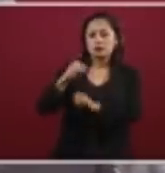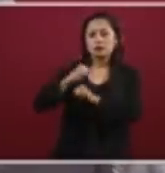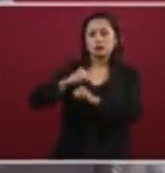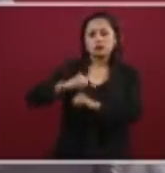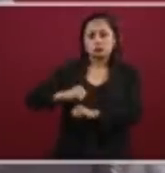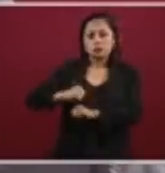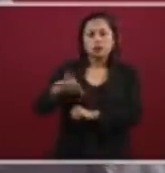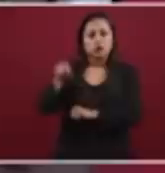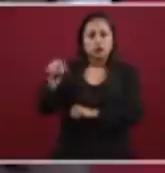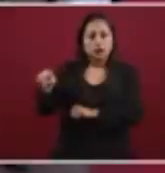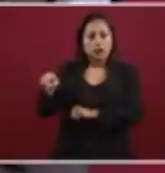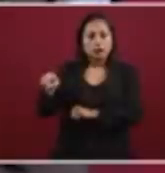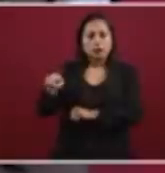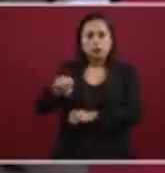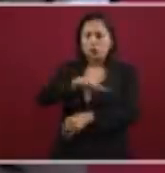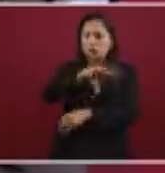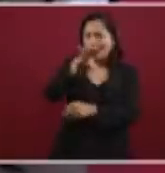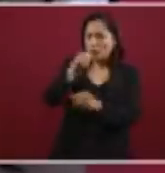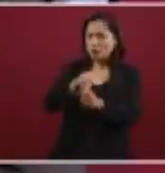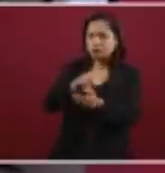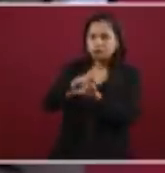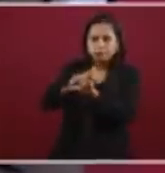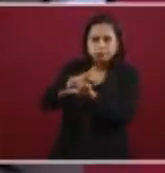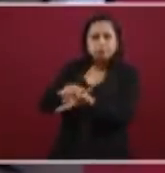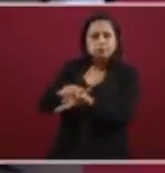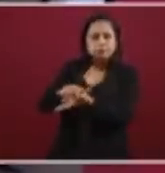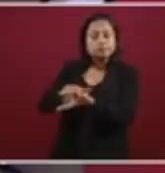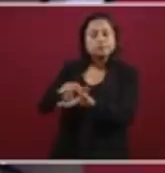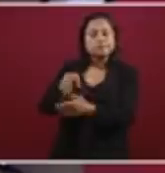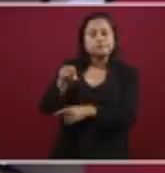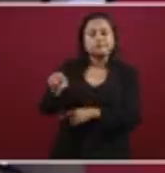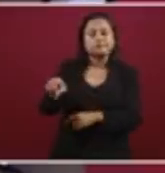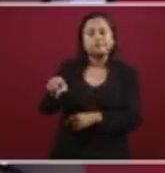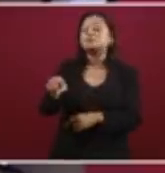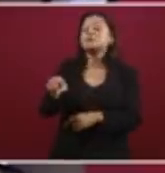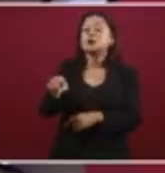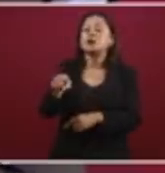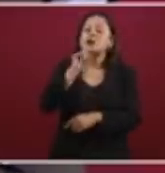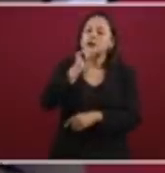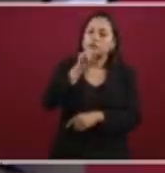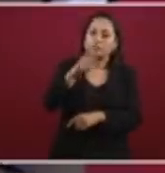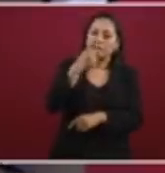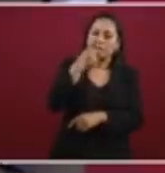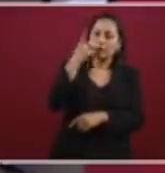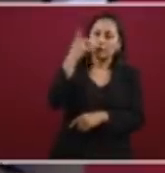se requiere y felicitar a quienes están trabajando